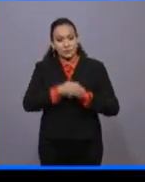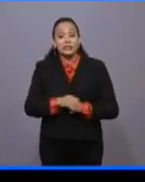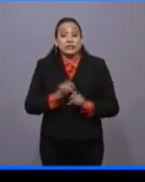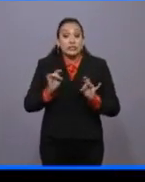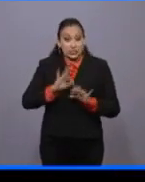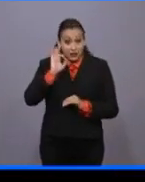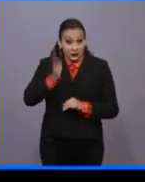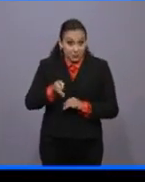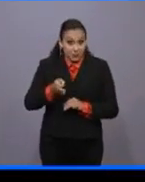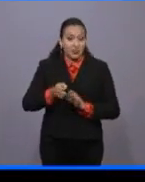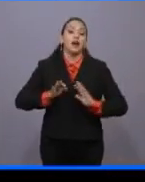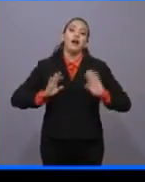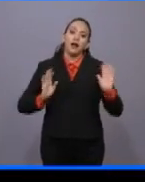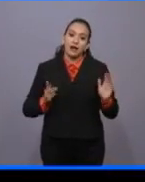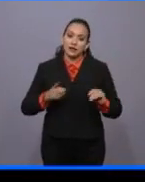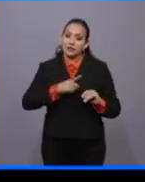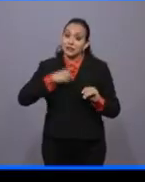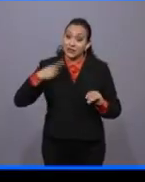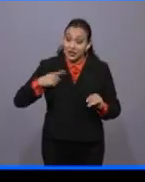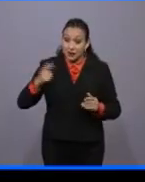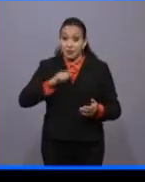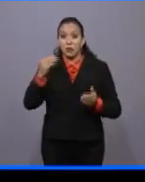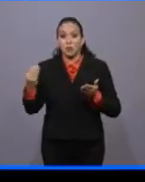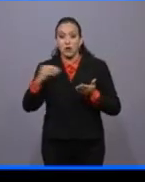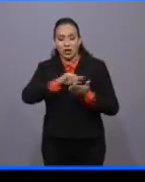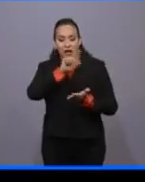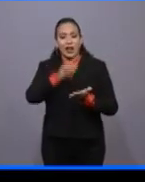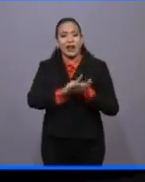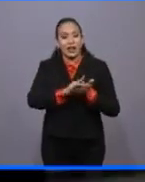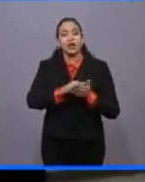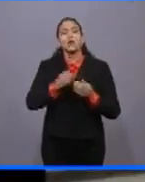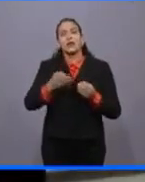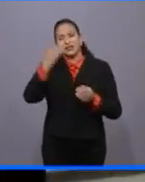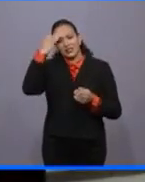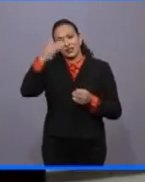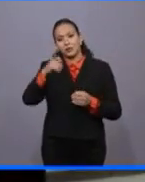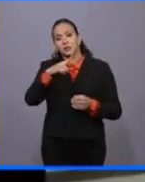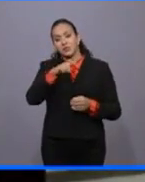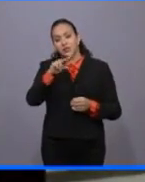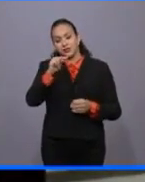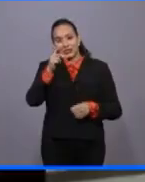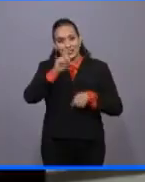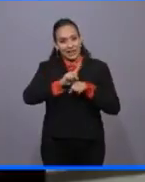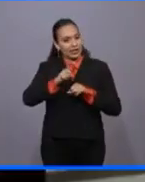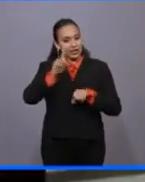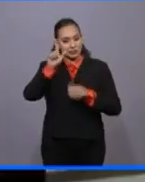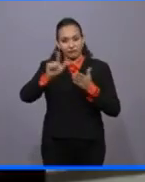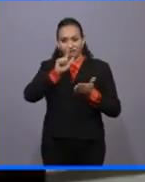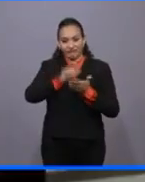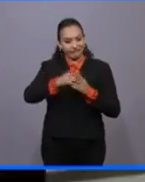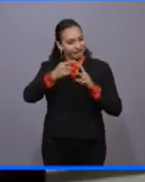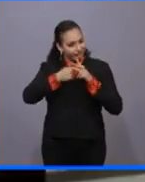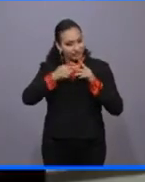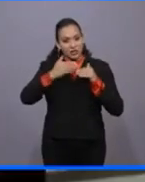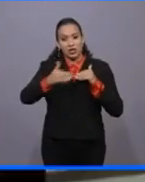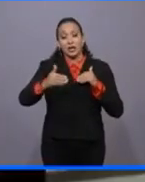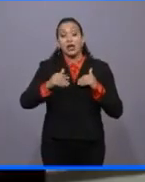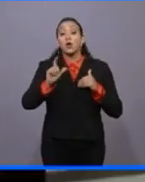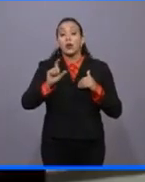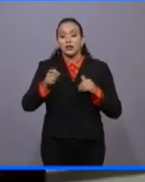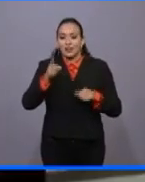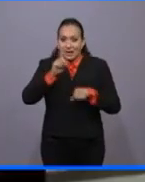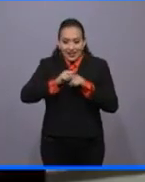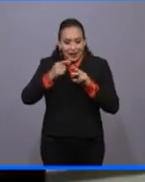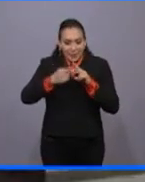ser aprobada, se deberá expedir dicha ley general en un plazo no mayor a 180 días a partir del día siguiente